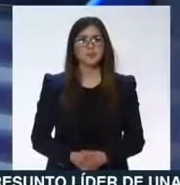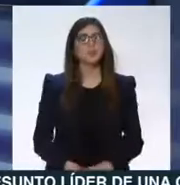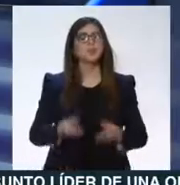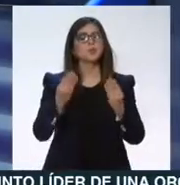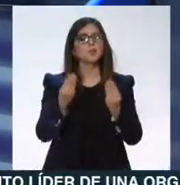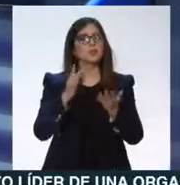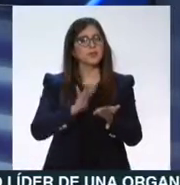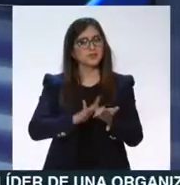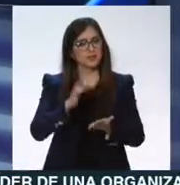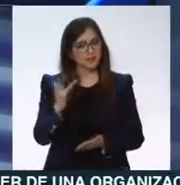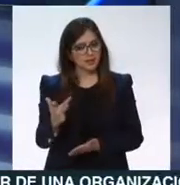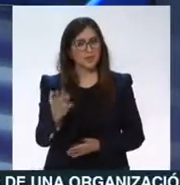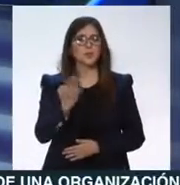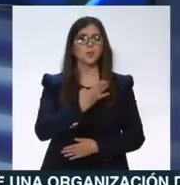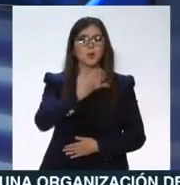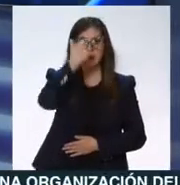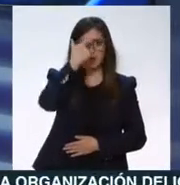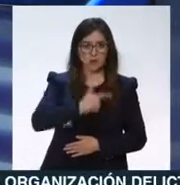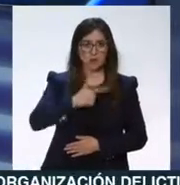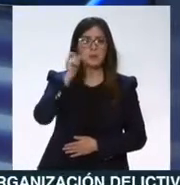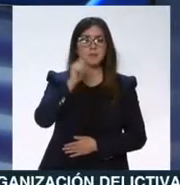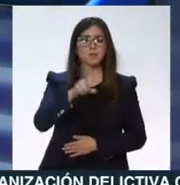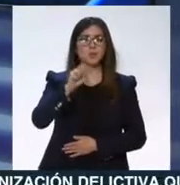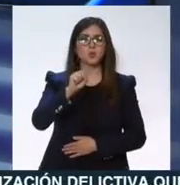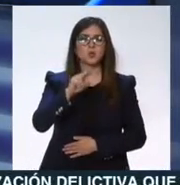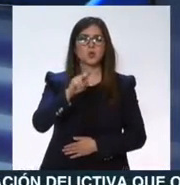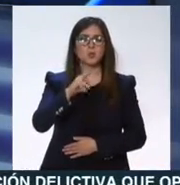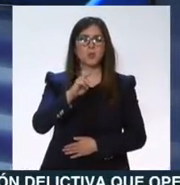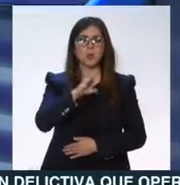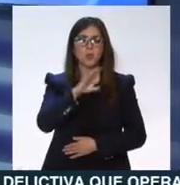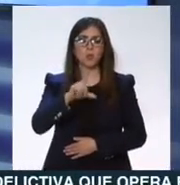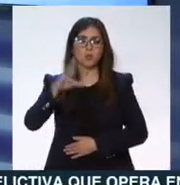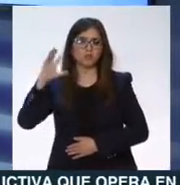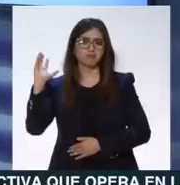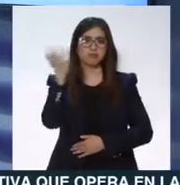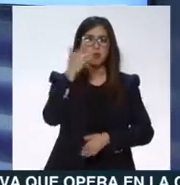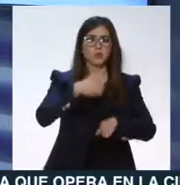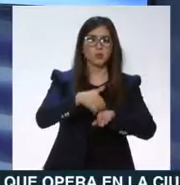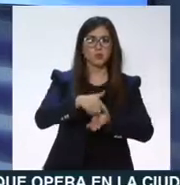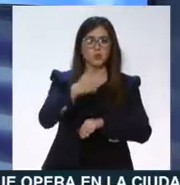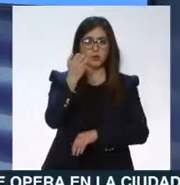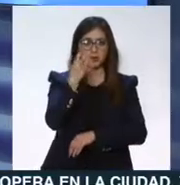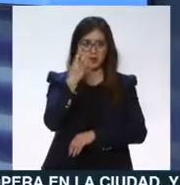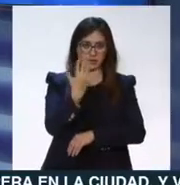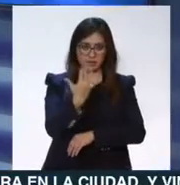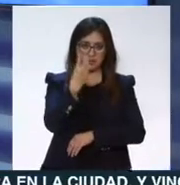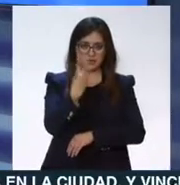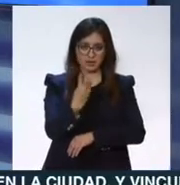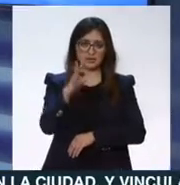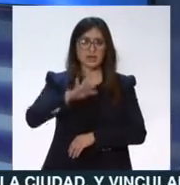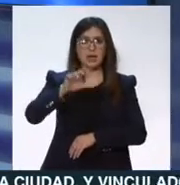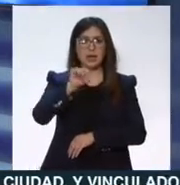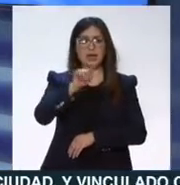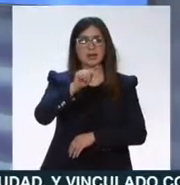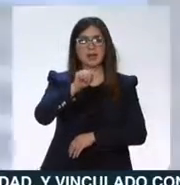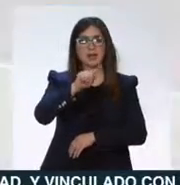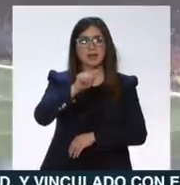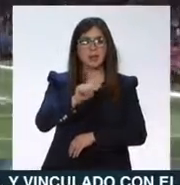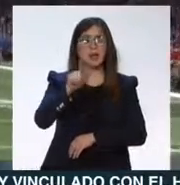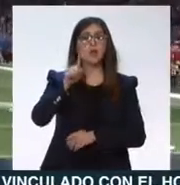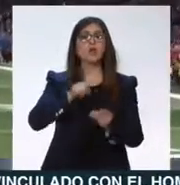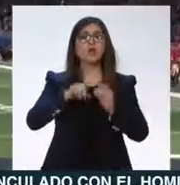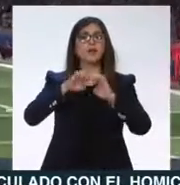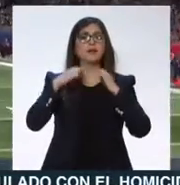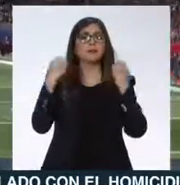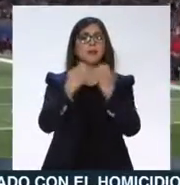Muchas gracias y muy buenas noches. Super Bowl número 53 el día de ayer en Atlanta, Georgia, en el Mercedes-Benz.